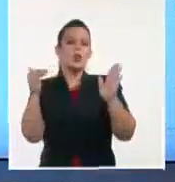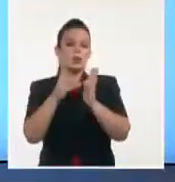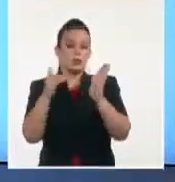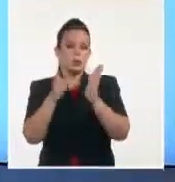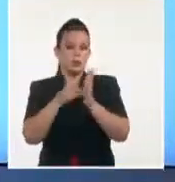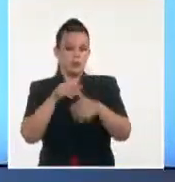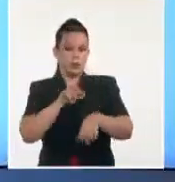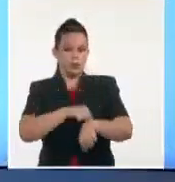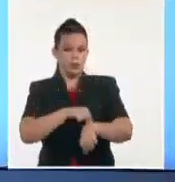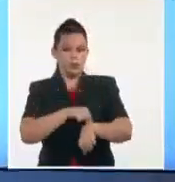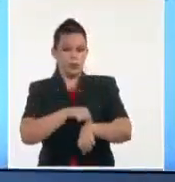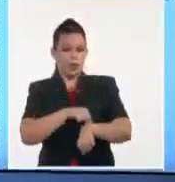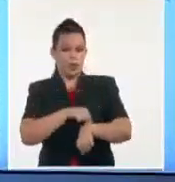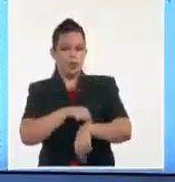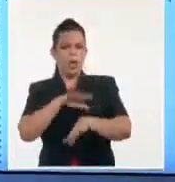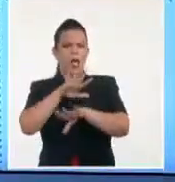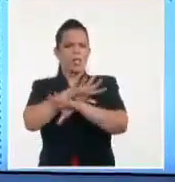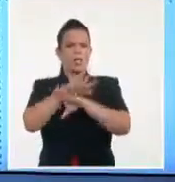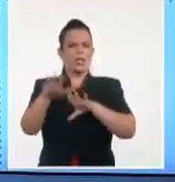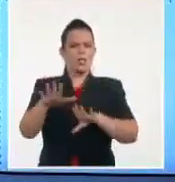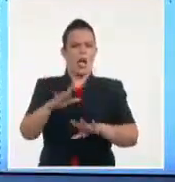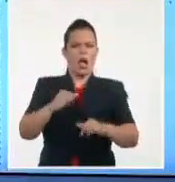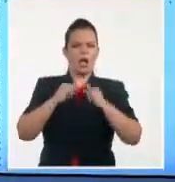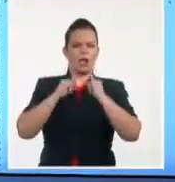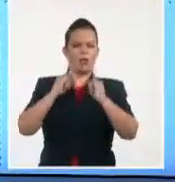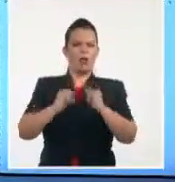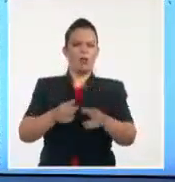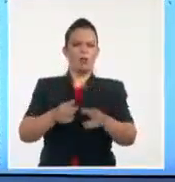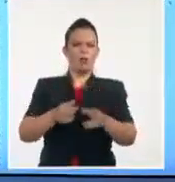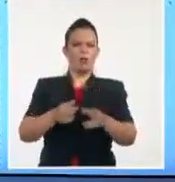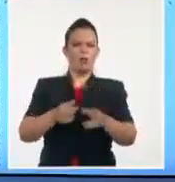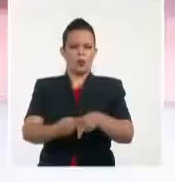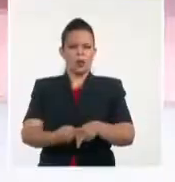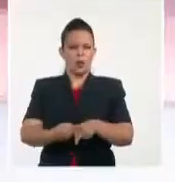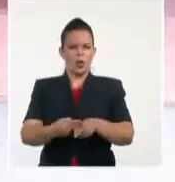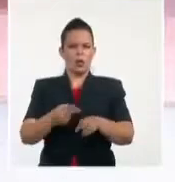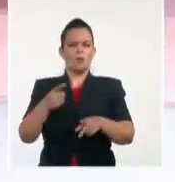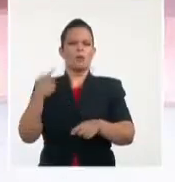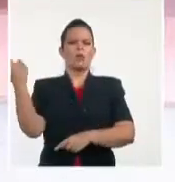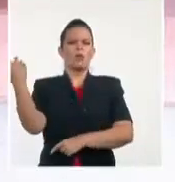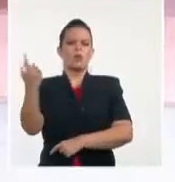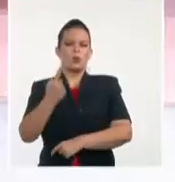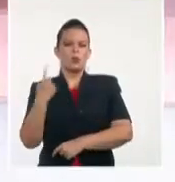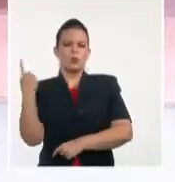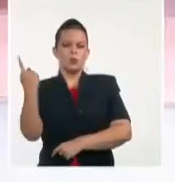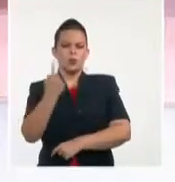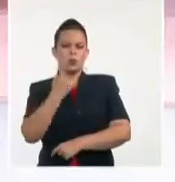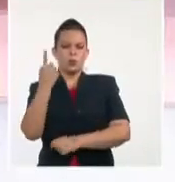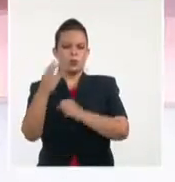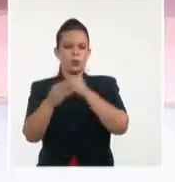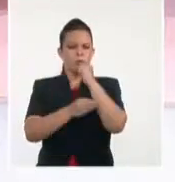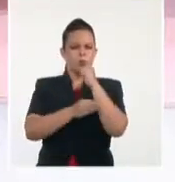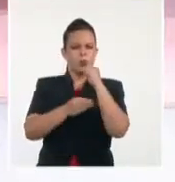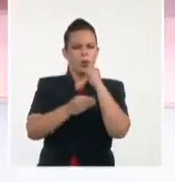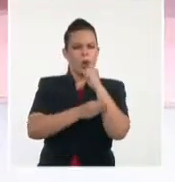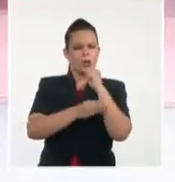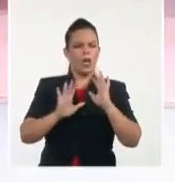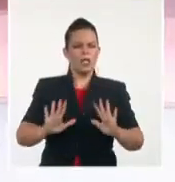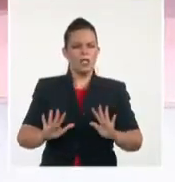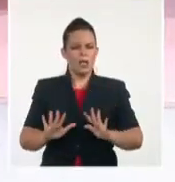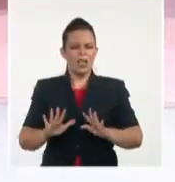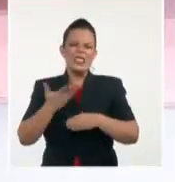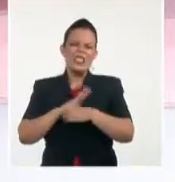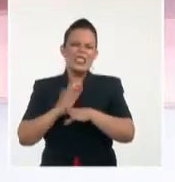la nombran ciclón tropical potencial. De nuevo, que yo quisiera explicar qué cosa es, muchos no lo